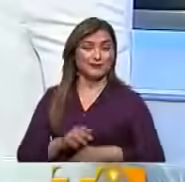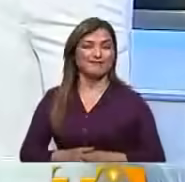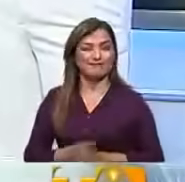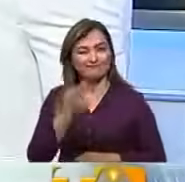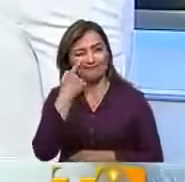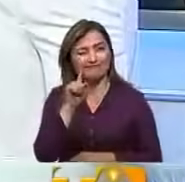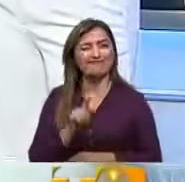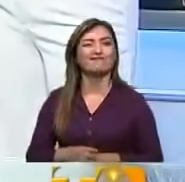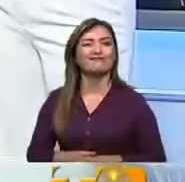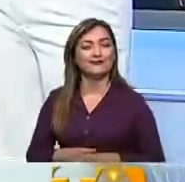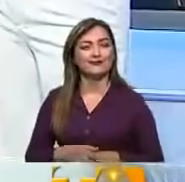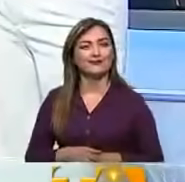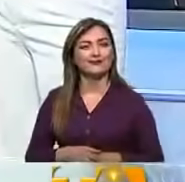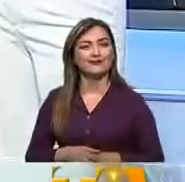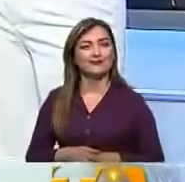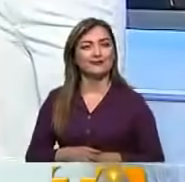qué tiene Dani.